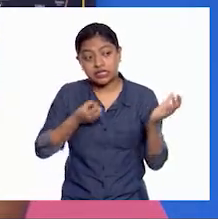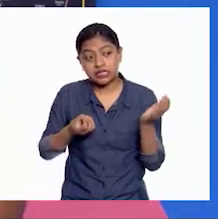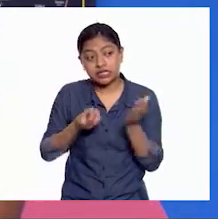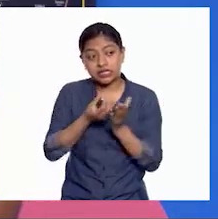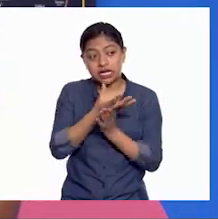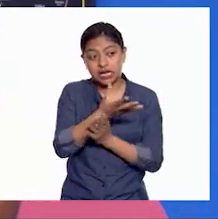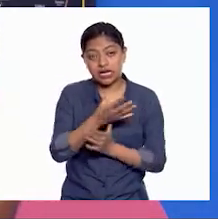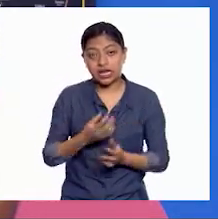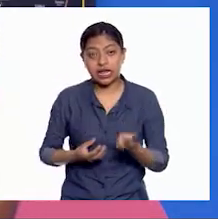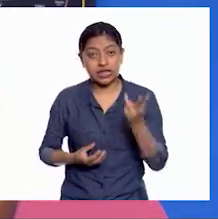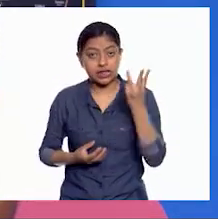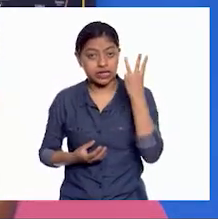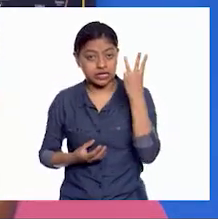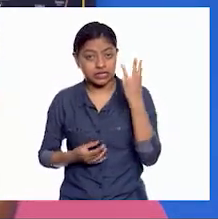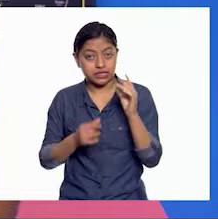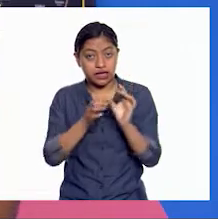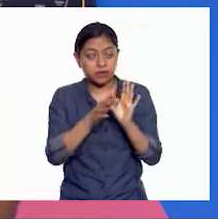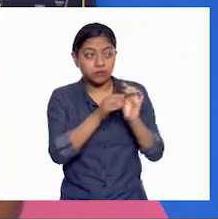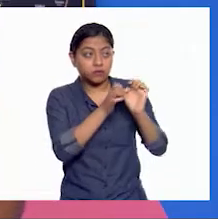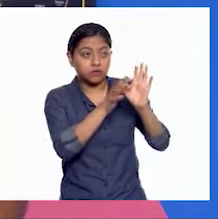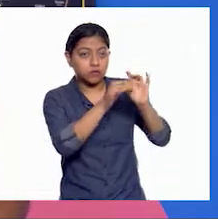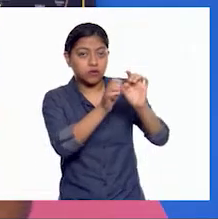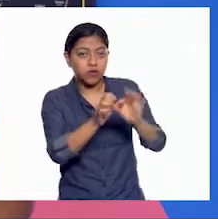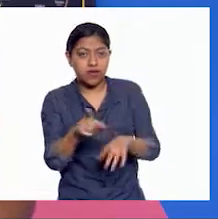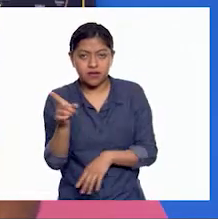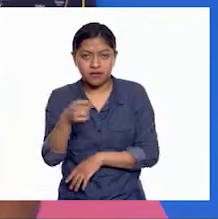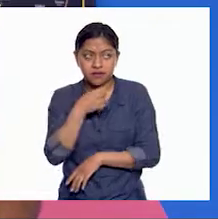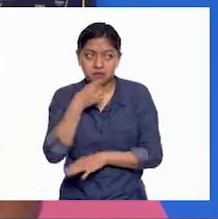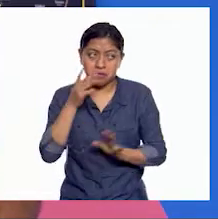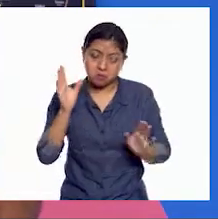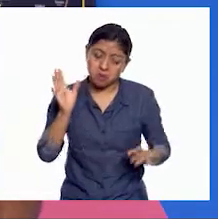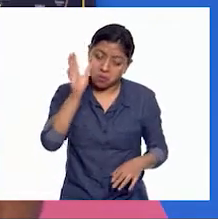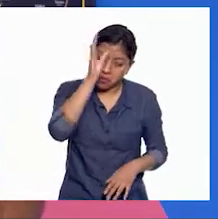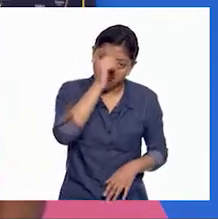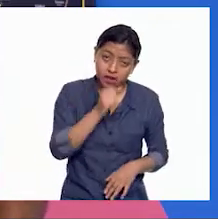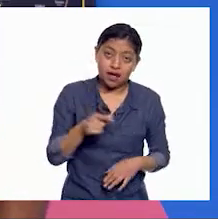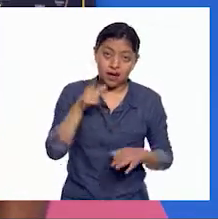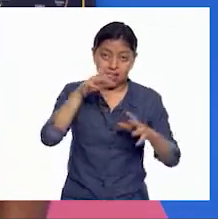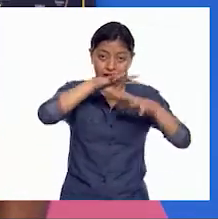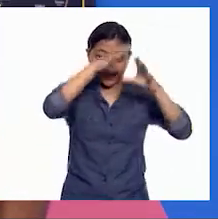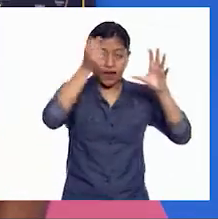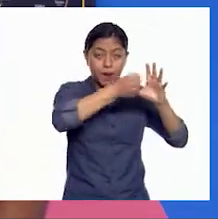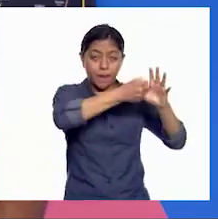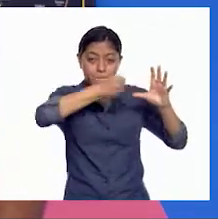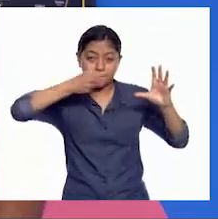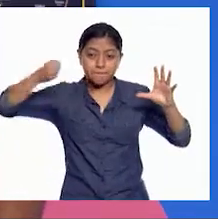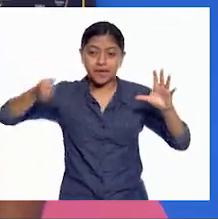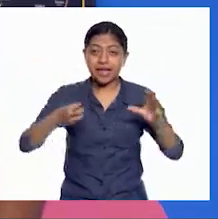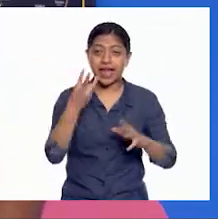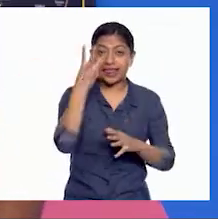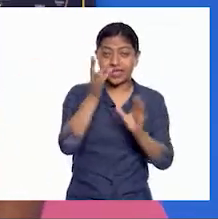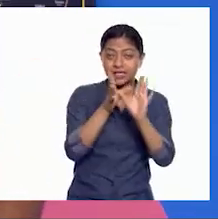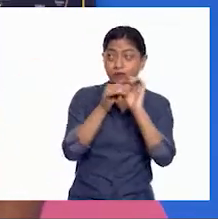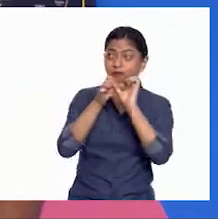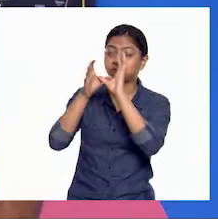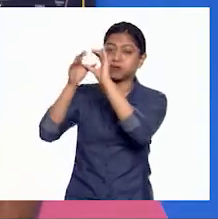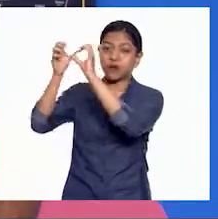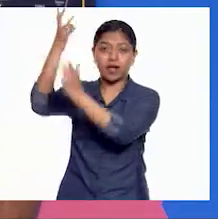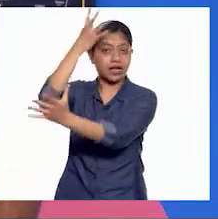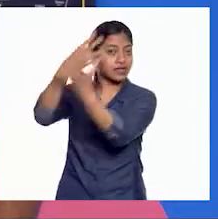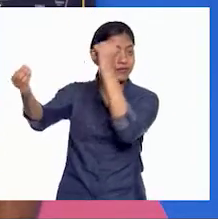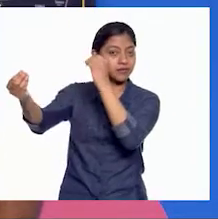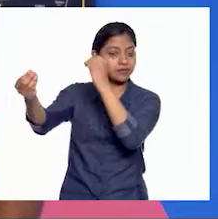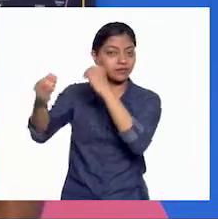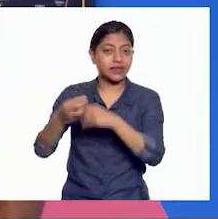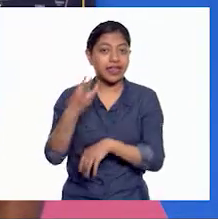El anciano dijo, me parece muy bien. Abrió la jaula y dejó salir a 3 aves. Y